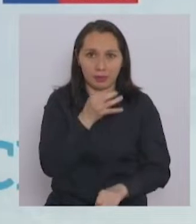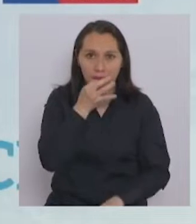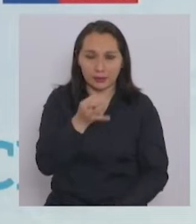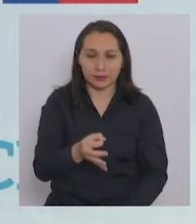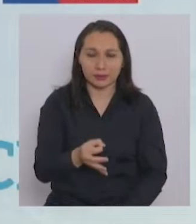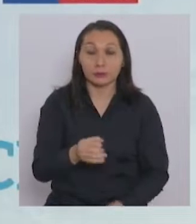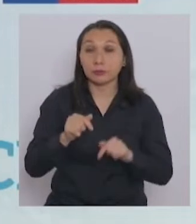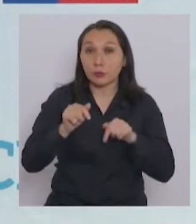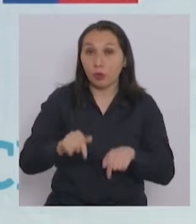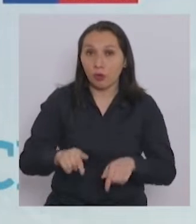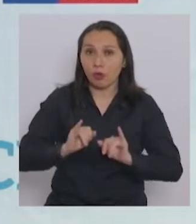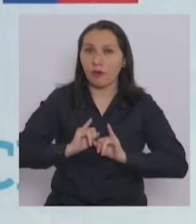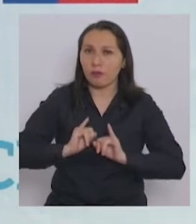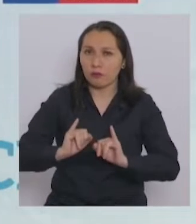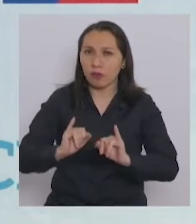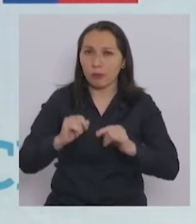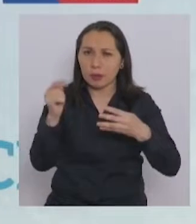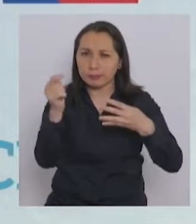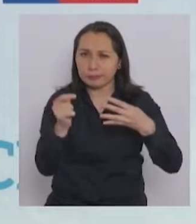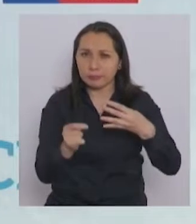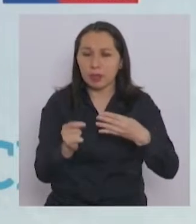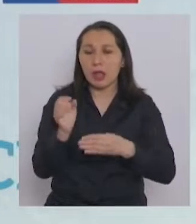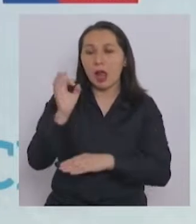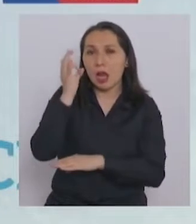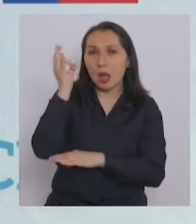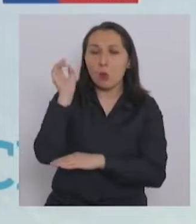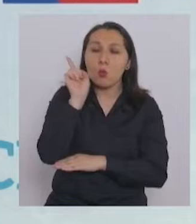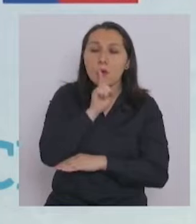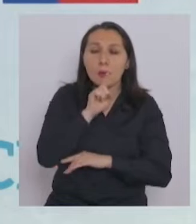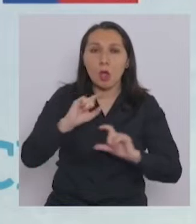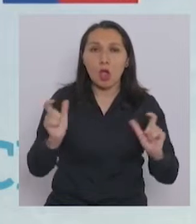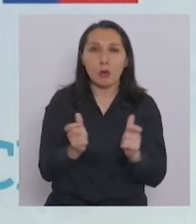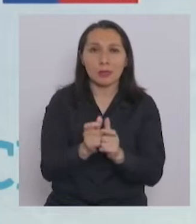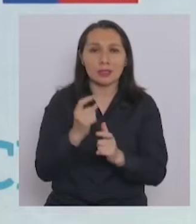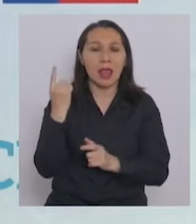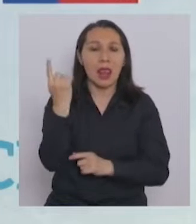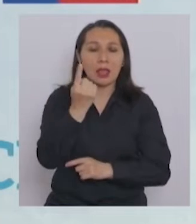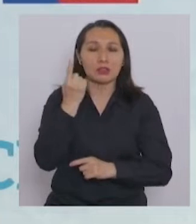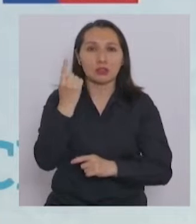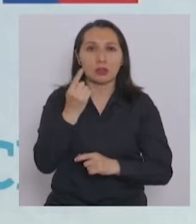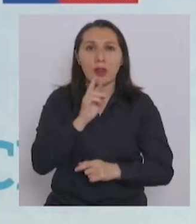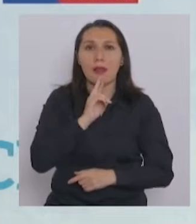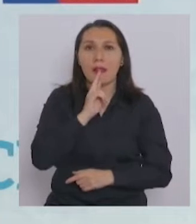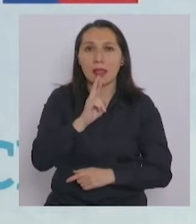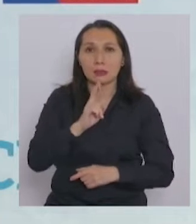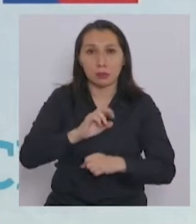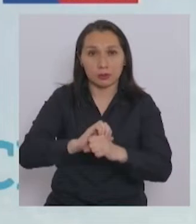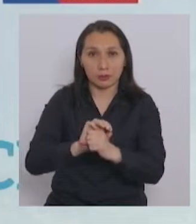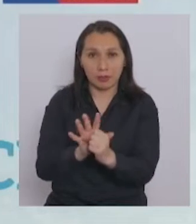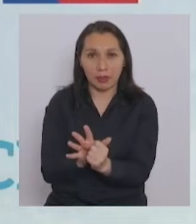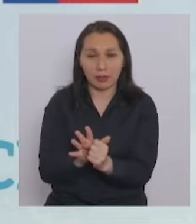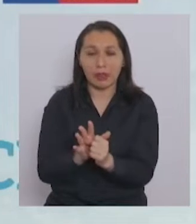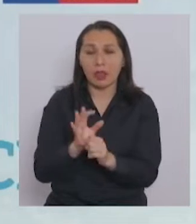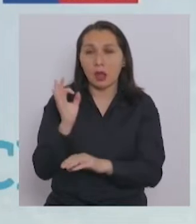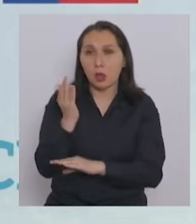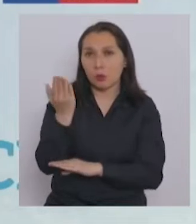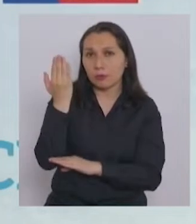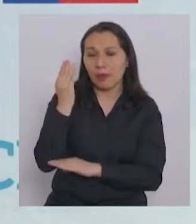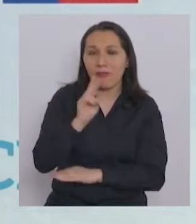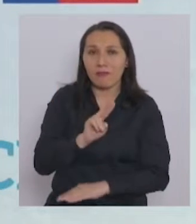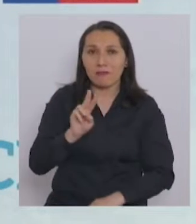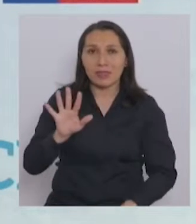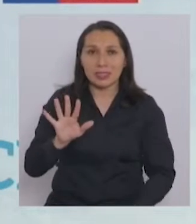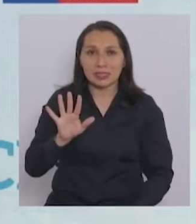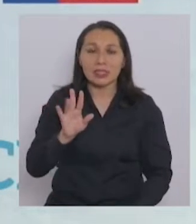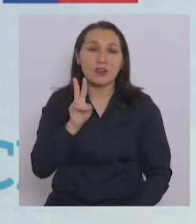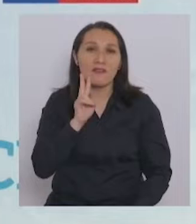Hoy quiero entregarles detalles de la última reunión de la Comisión Nacional de Respuesta Pandémica, la que se realizó el viernes 25.